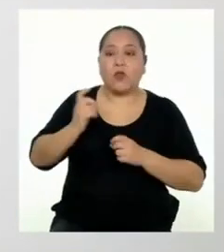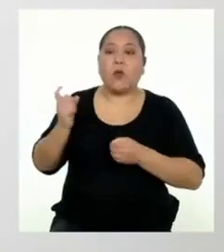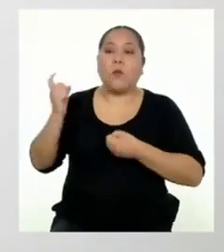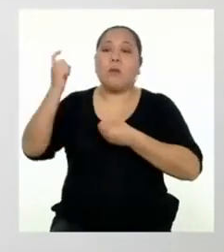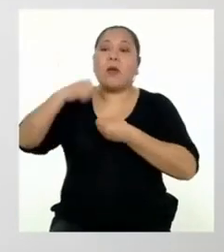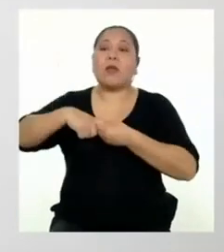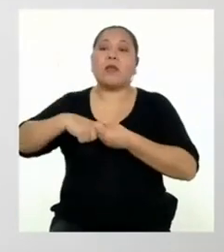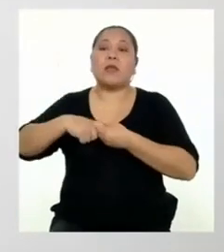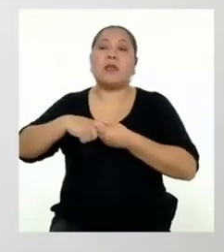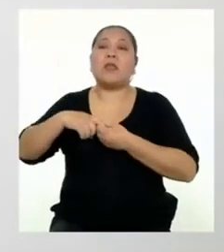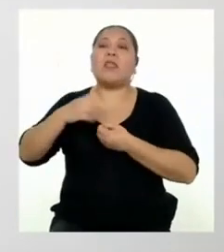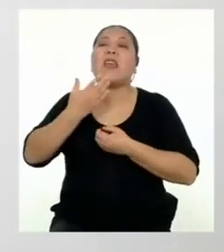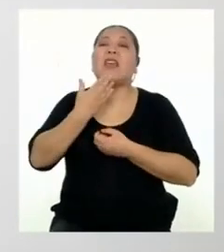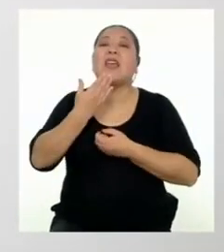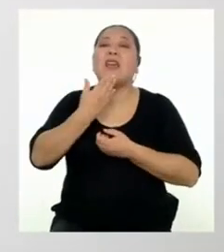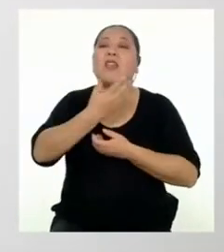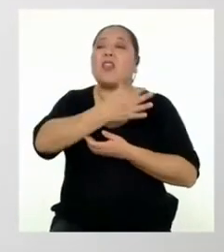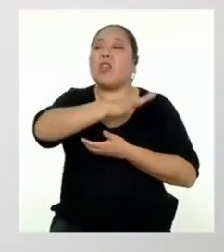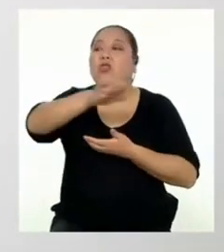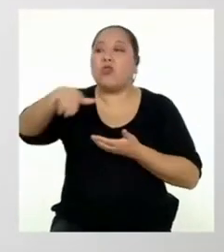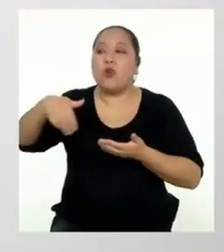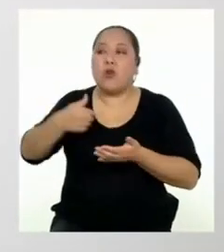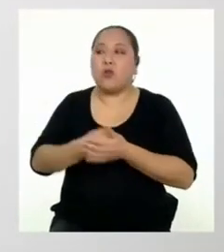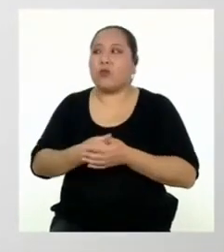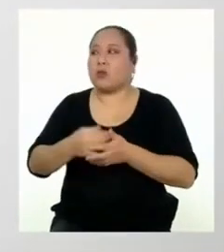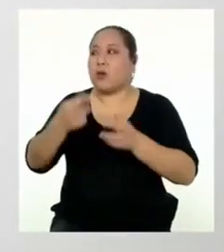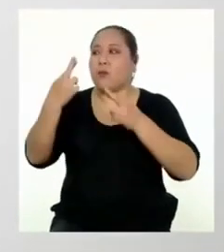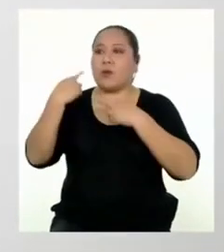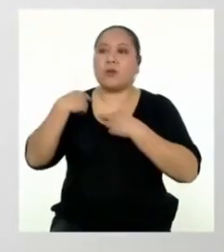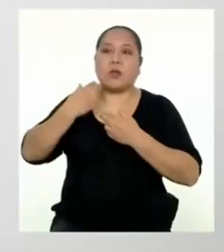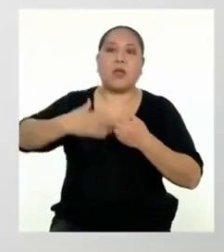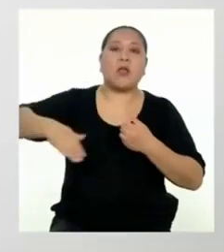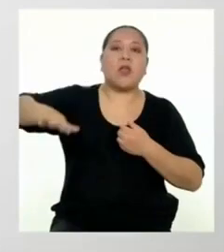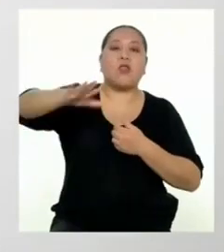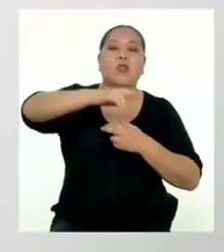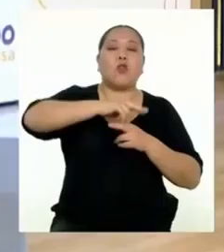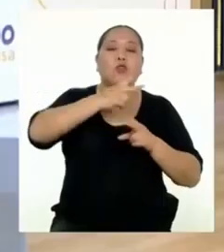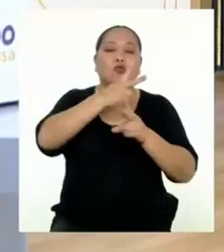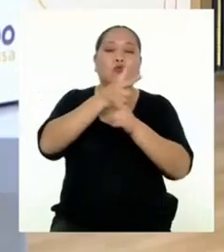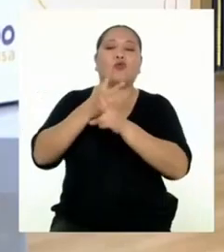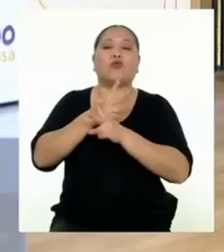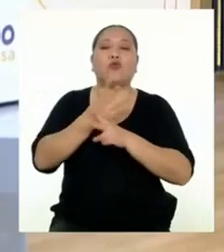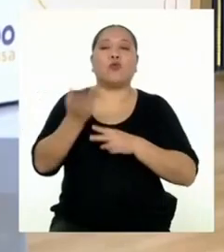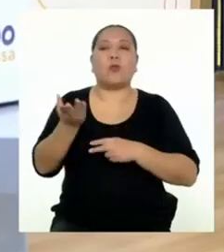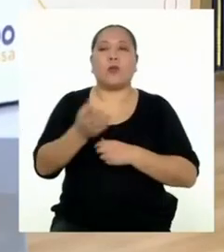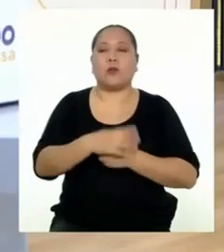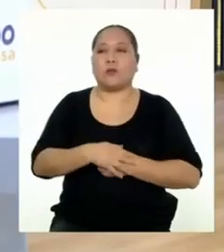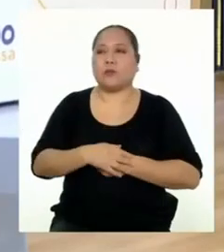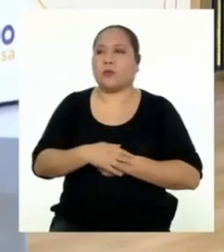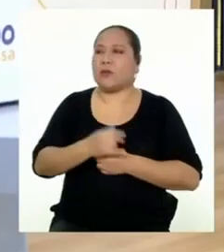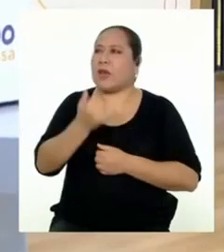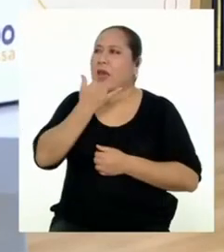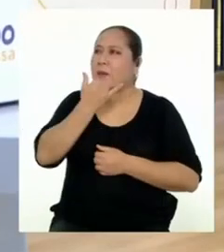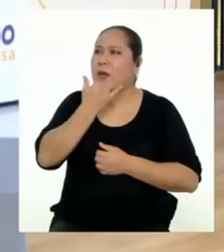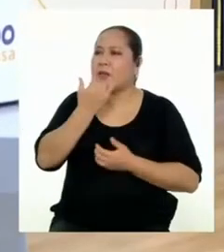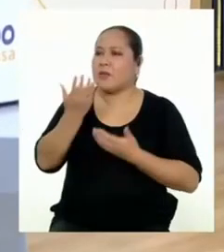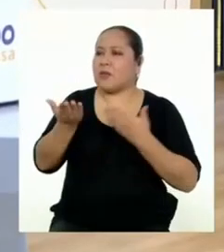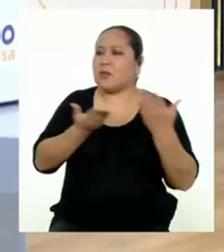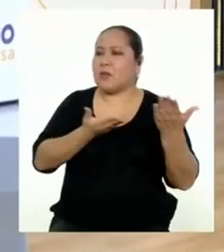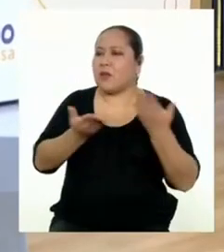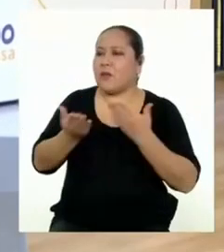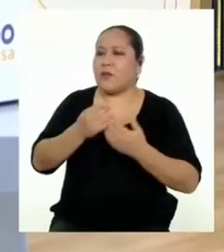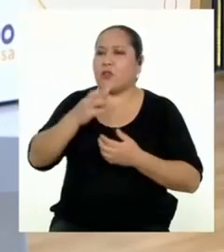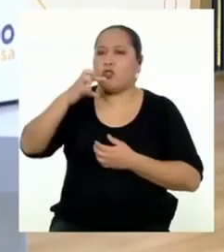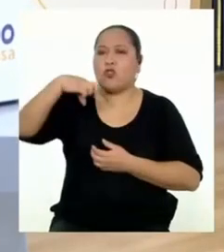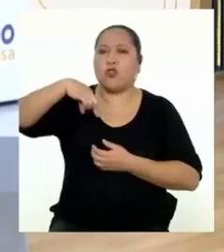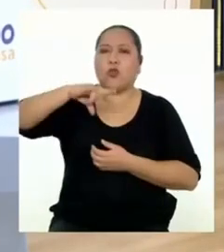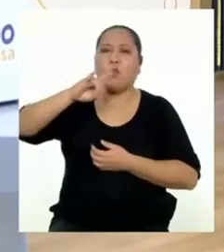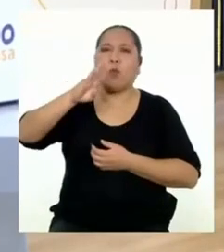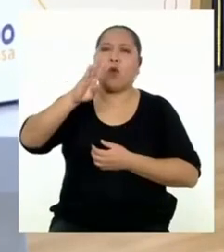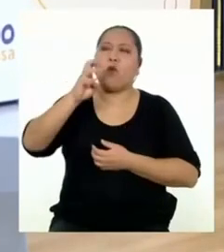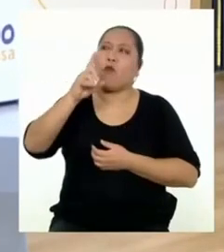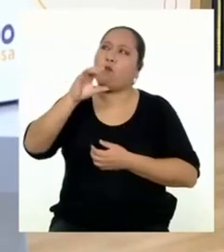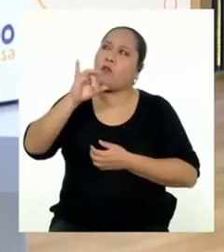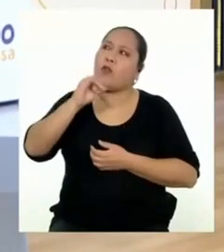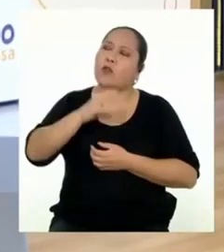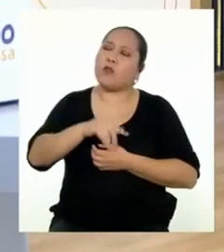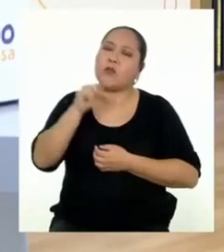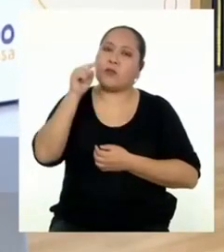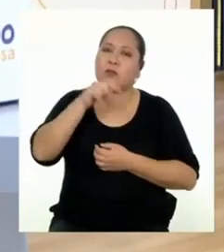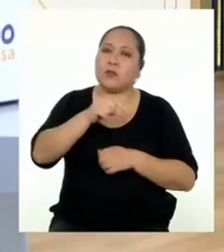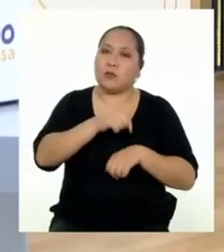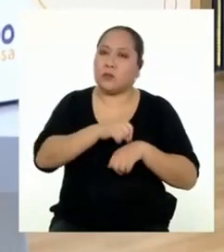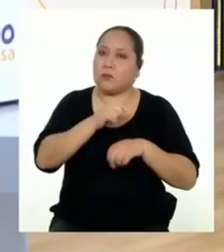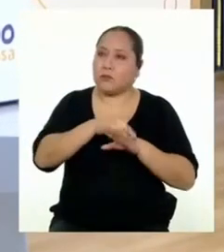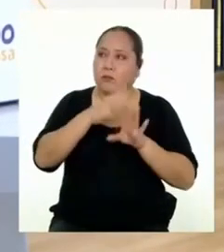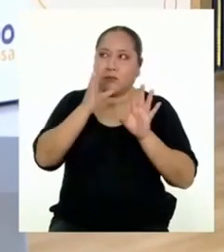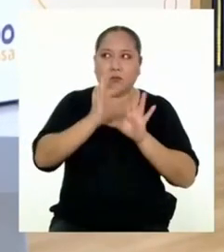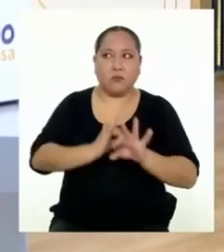todas y todos los peruanos, y por ello es tarea de todas y todos cuidarlos. ¿Y qué pasa con los servicios públicos? En estos tiempos